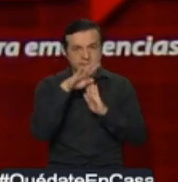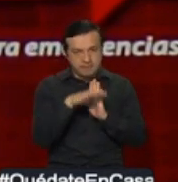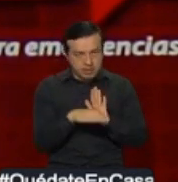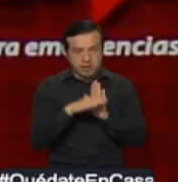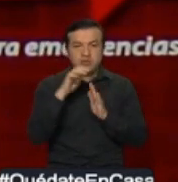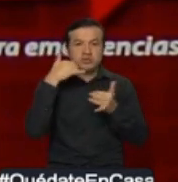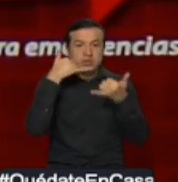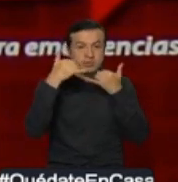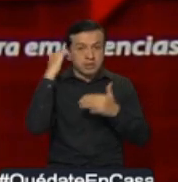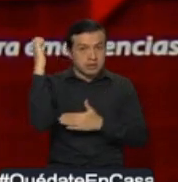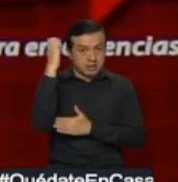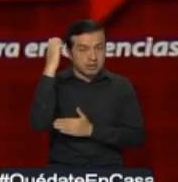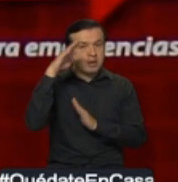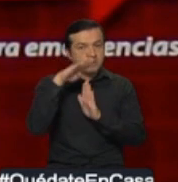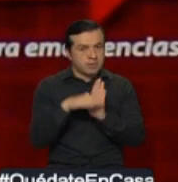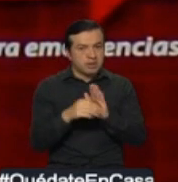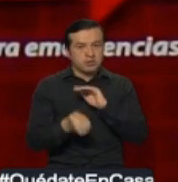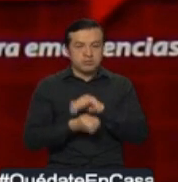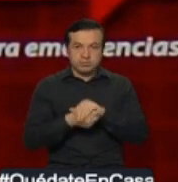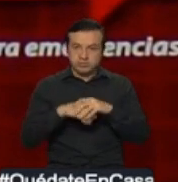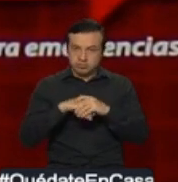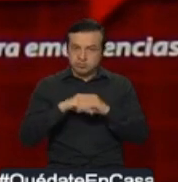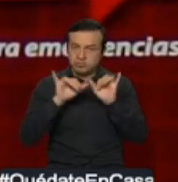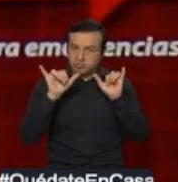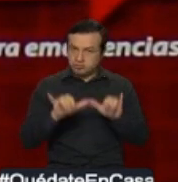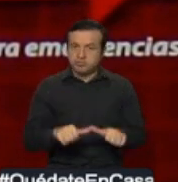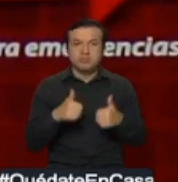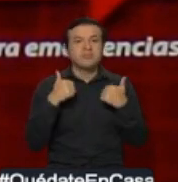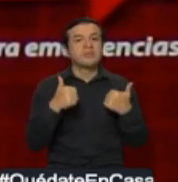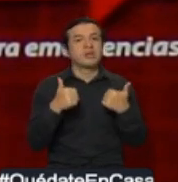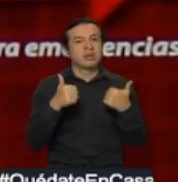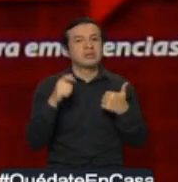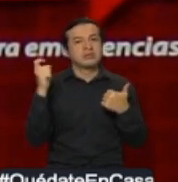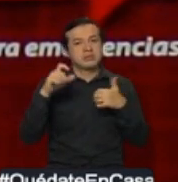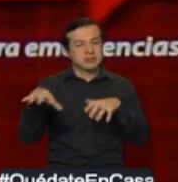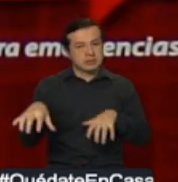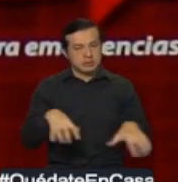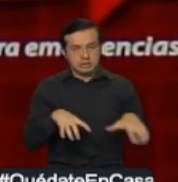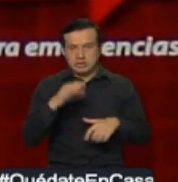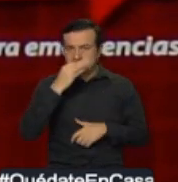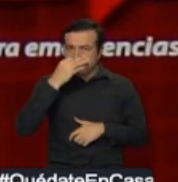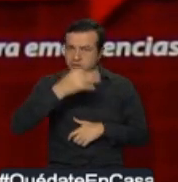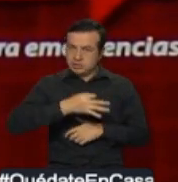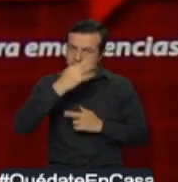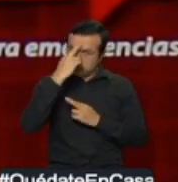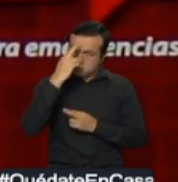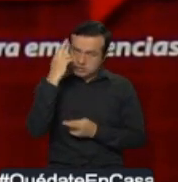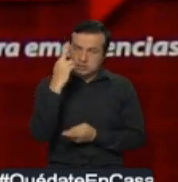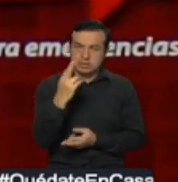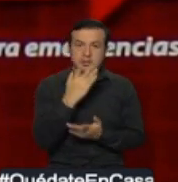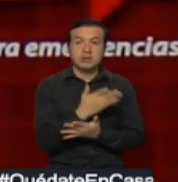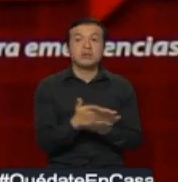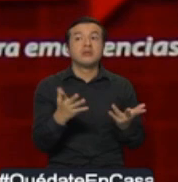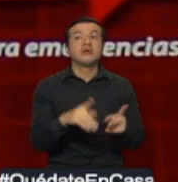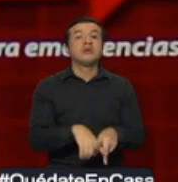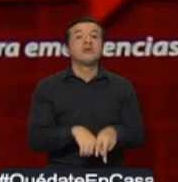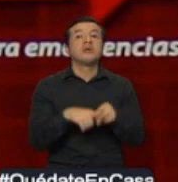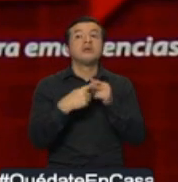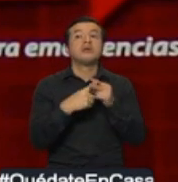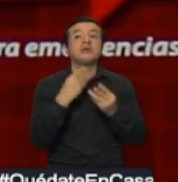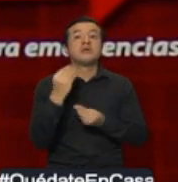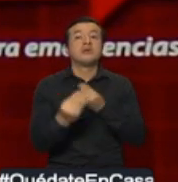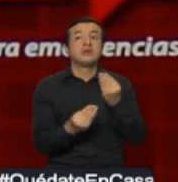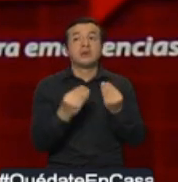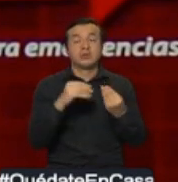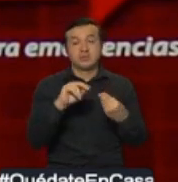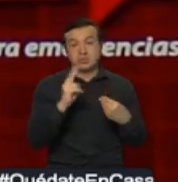de emergencias. El aislamiento funciona. Necesitamos actuar con disciplina y vamos a empezar con